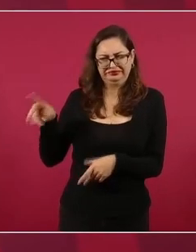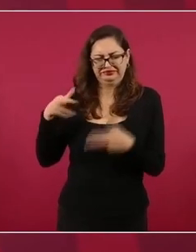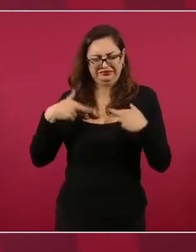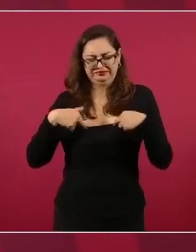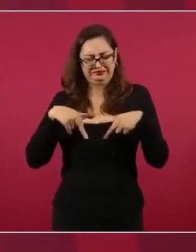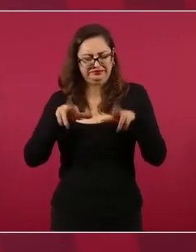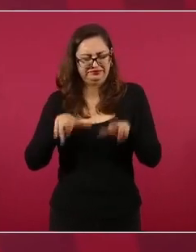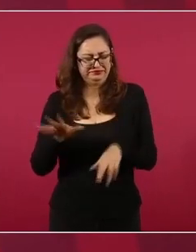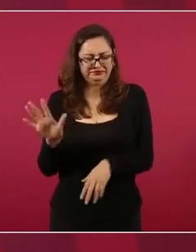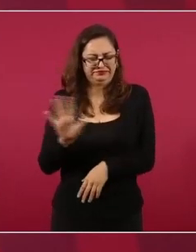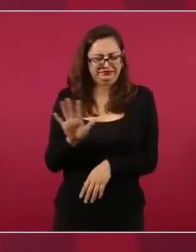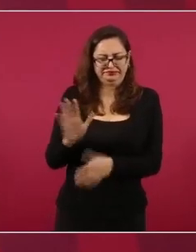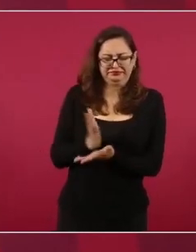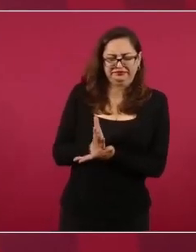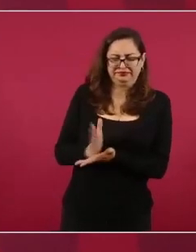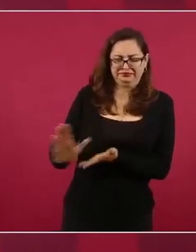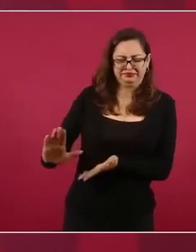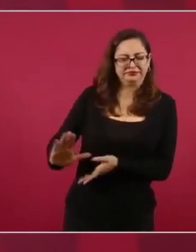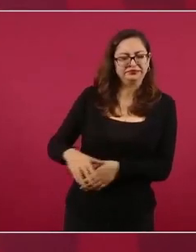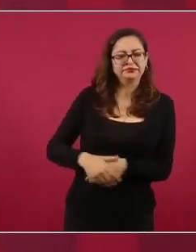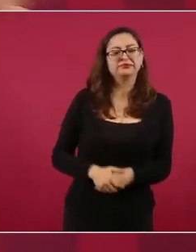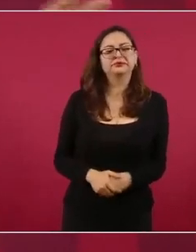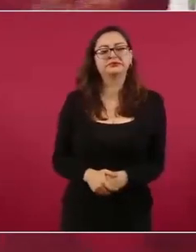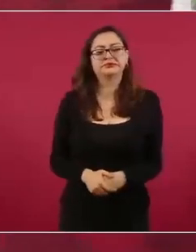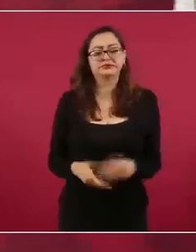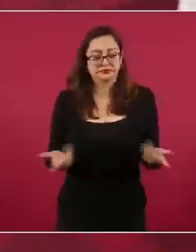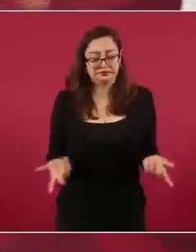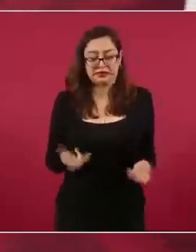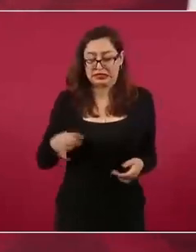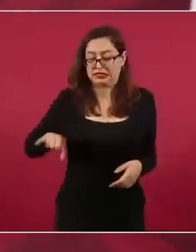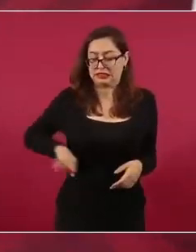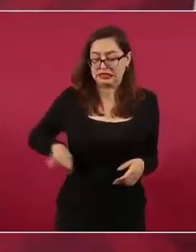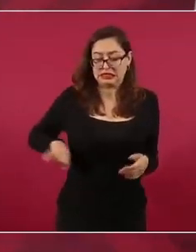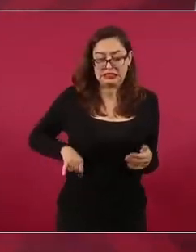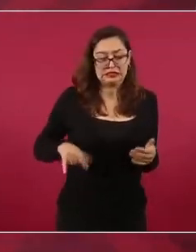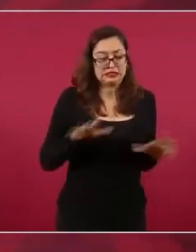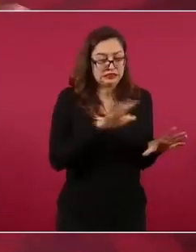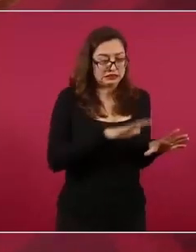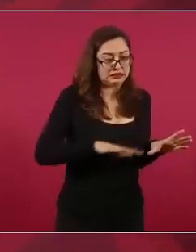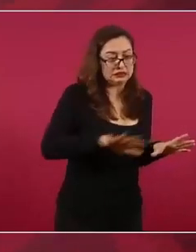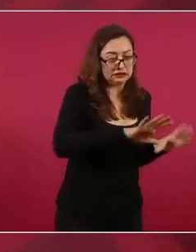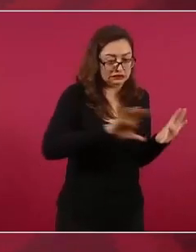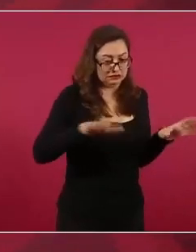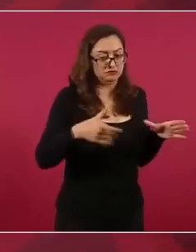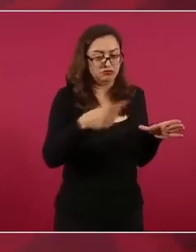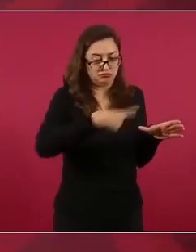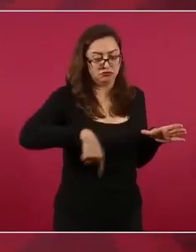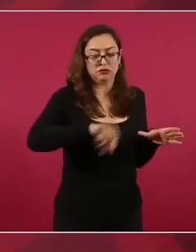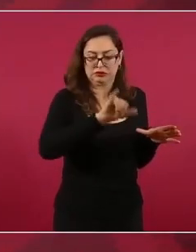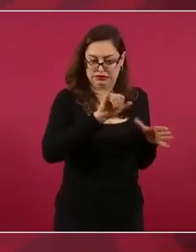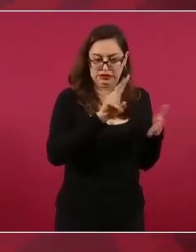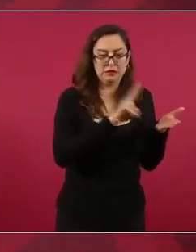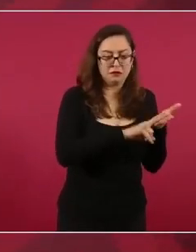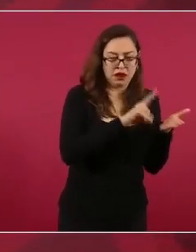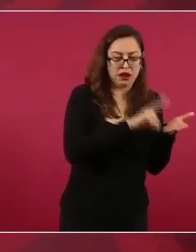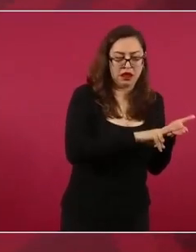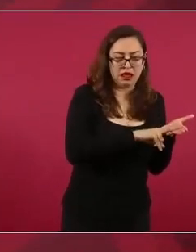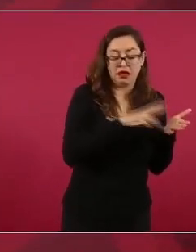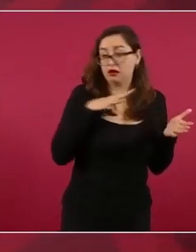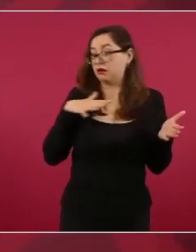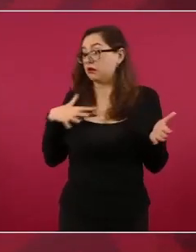Un gobierno donde todos los intereses cuentan, menos el interés del pueblo, porque así